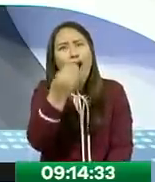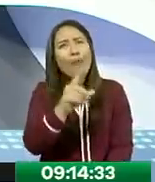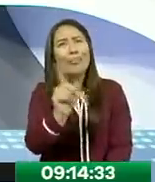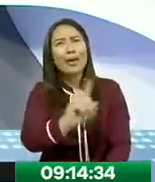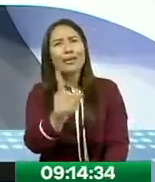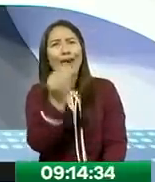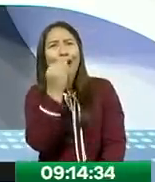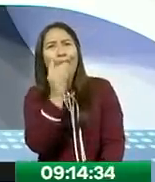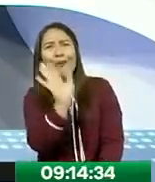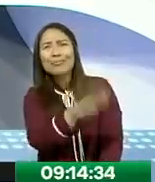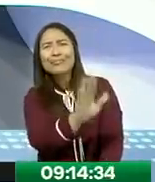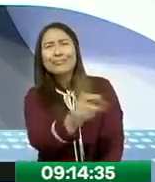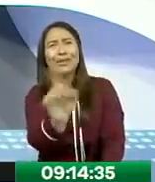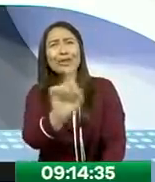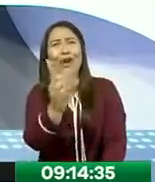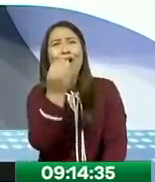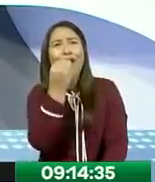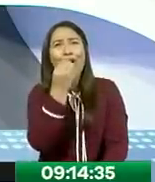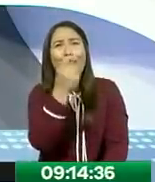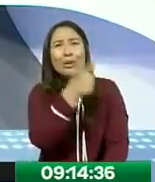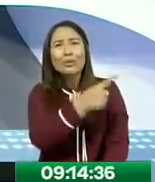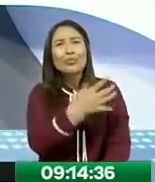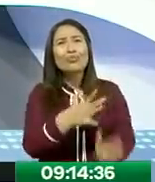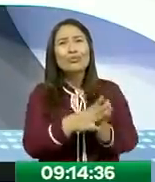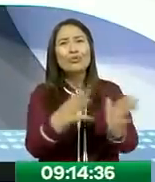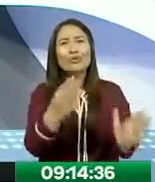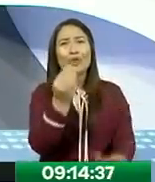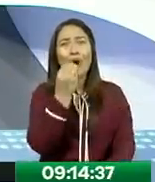que ya le dije que no coma mucho.